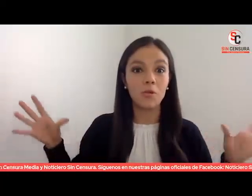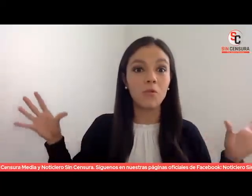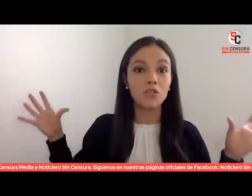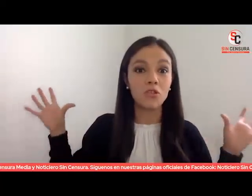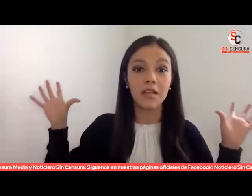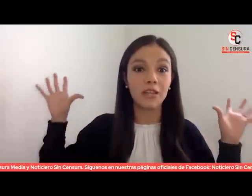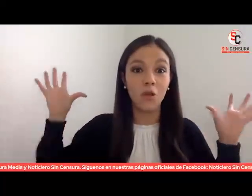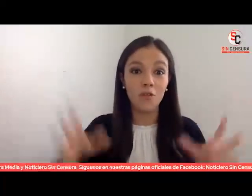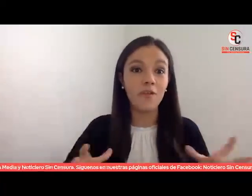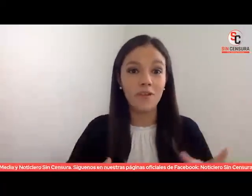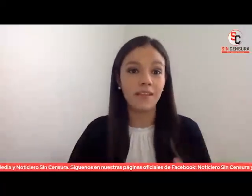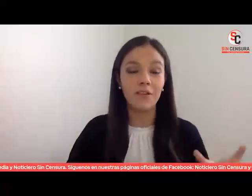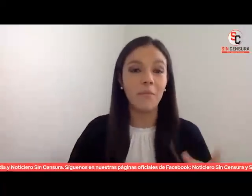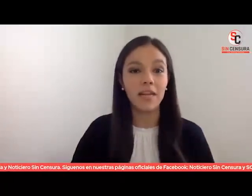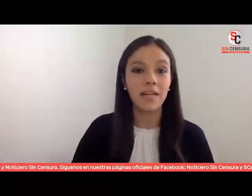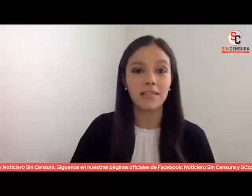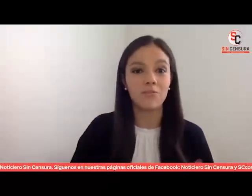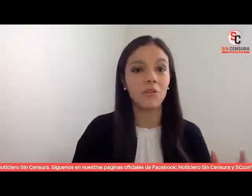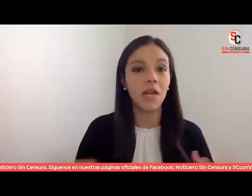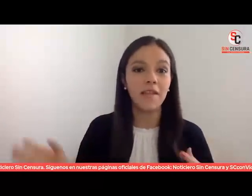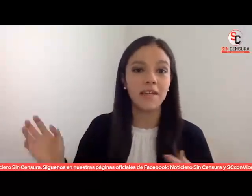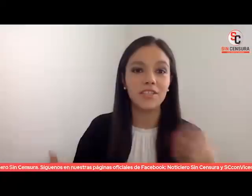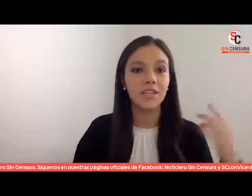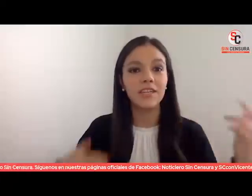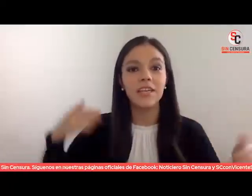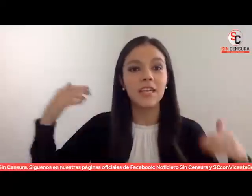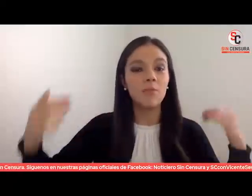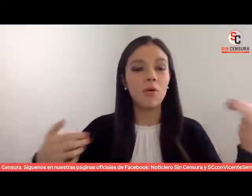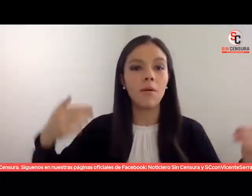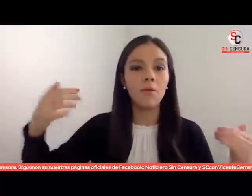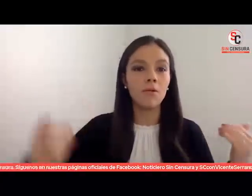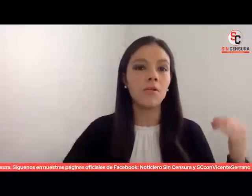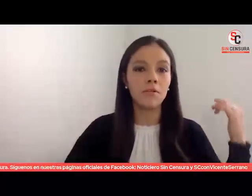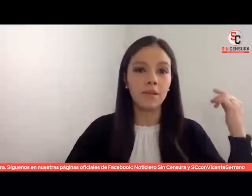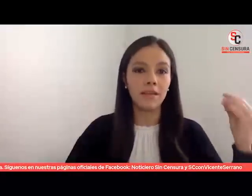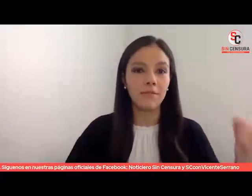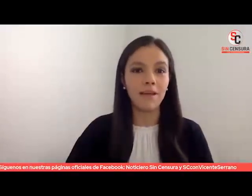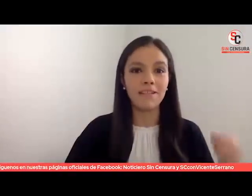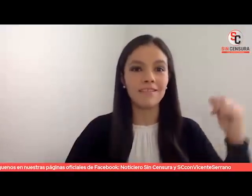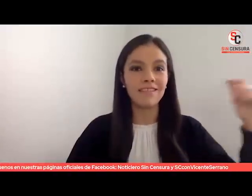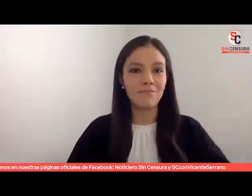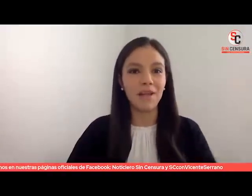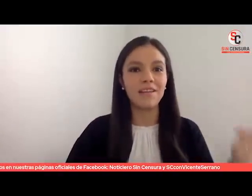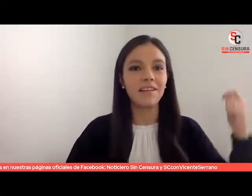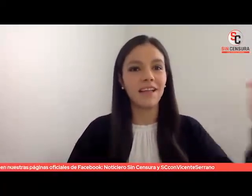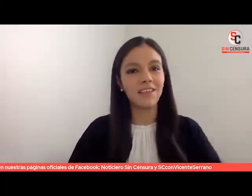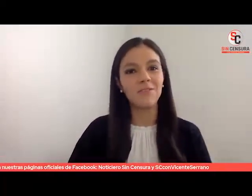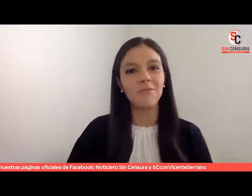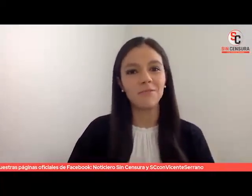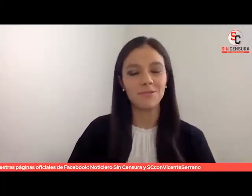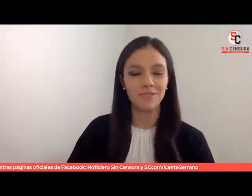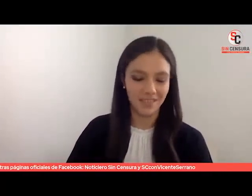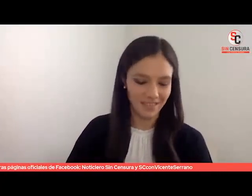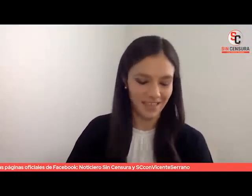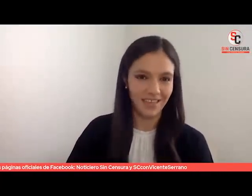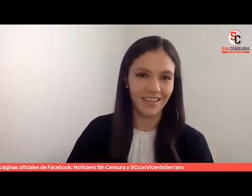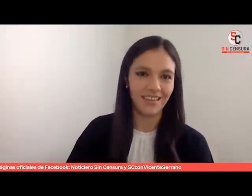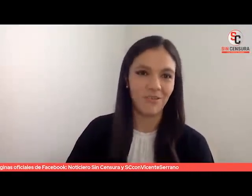pronto tuvimos todo Latinoamérica se volteó a la derecha y poco a poco van cayendo